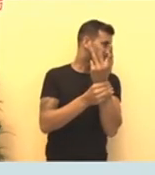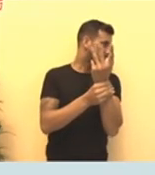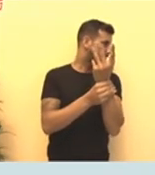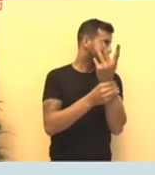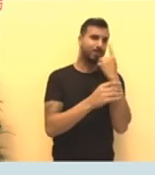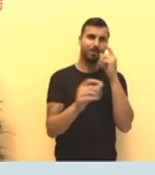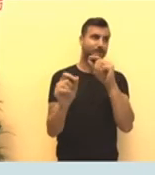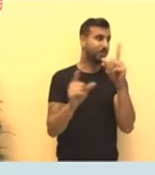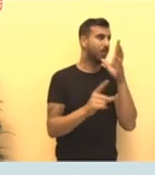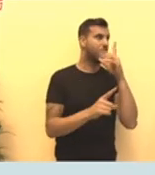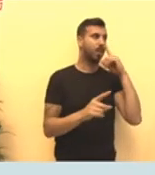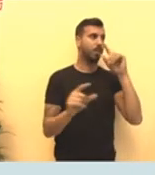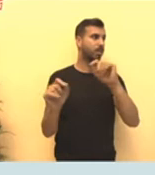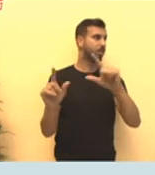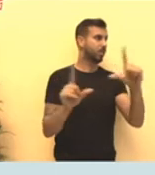¿Y aquí?